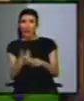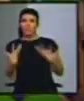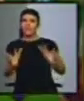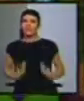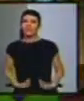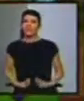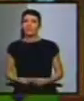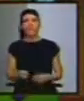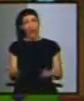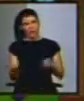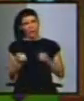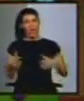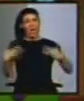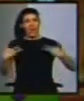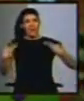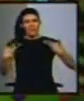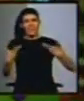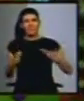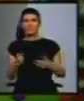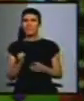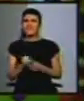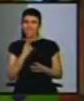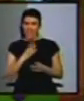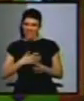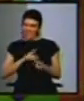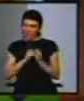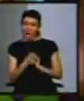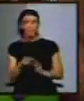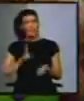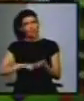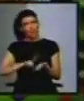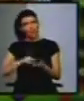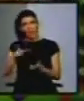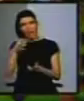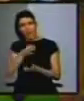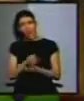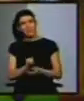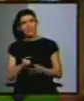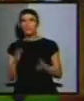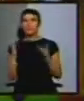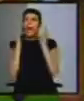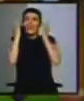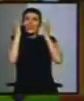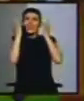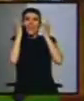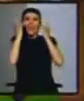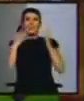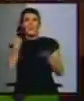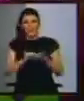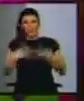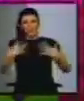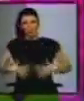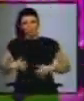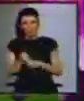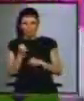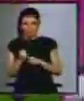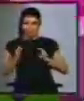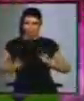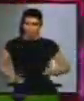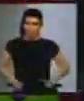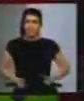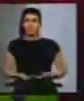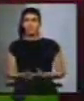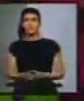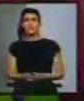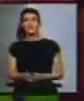energía. Te cambia la vida, de verdad que cuando la gente dice que Zumba te cambia la vida, es verdad, tú estás más contenta, a la vez trabajas tu cuerpo.